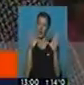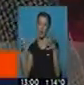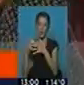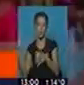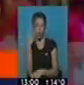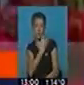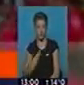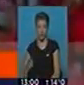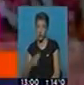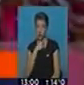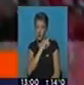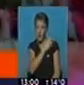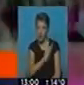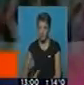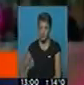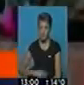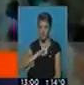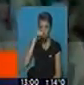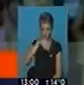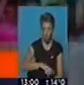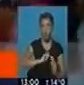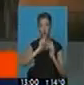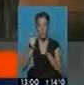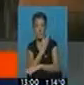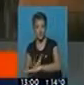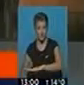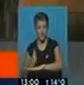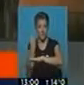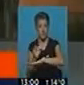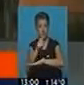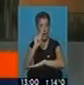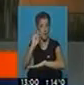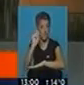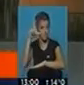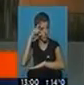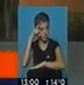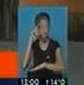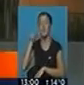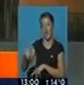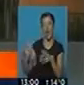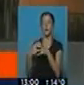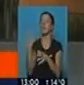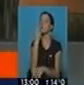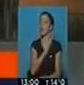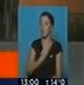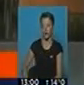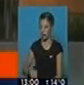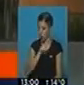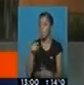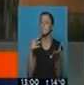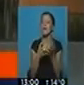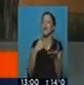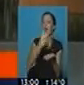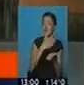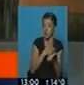que quede el vicepresidente. No, a la oposición no le interesa, pero al chavismo podría interesarle, porque en realidad el problema del chavismo, para un sector del